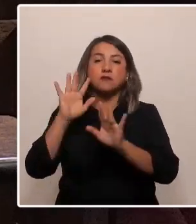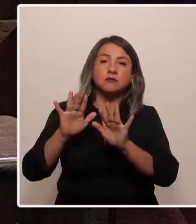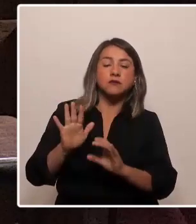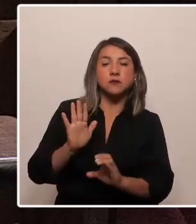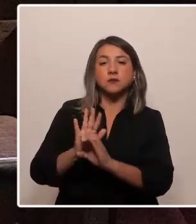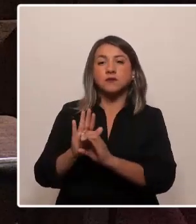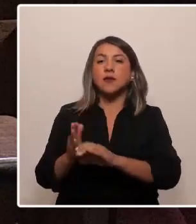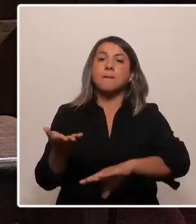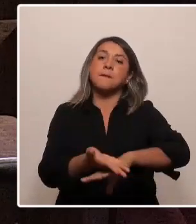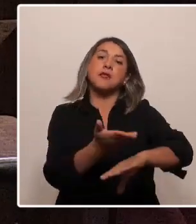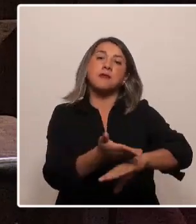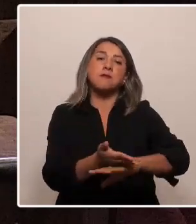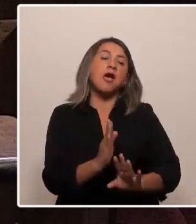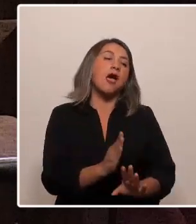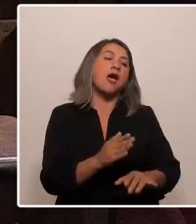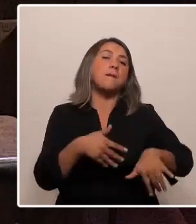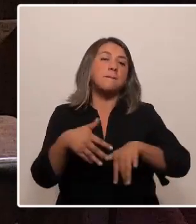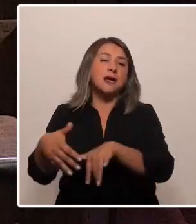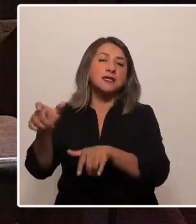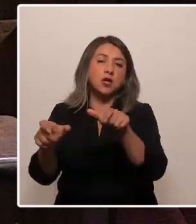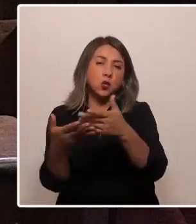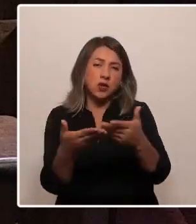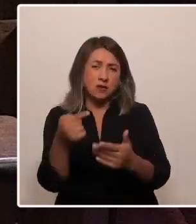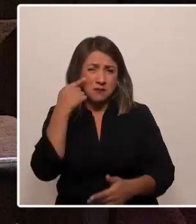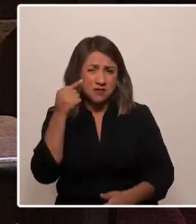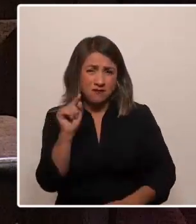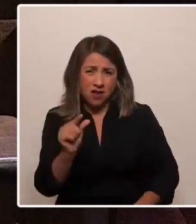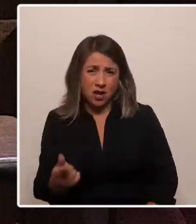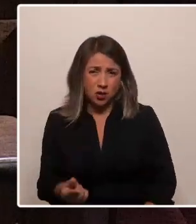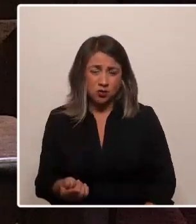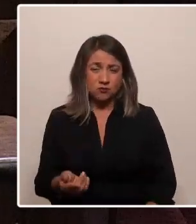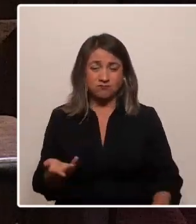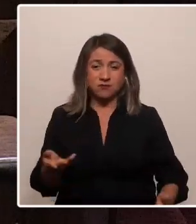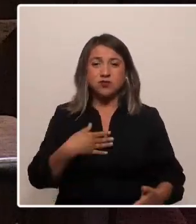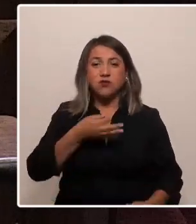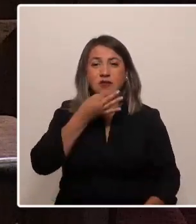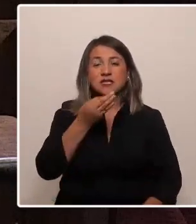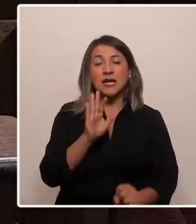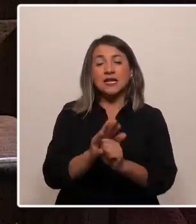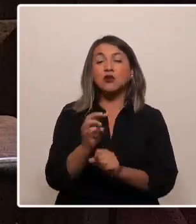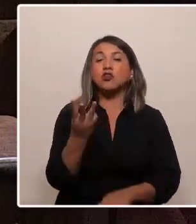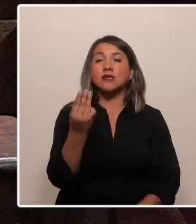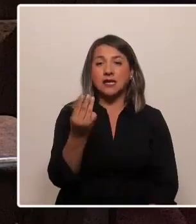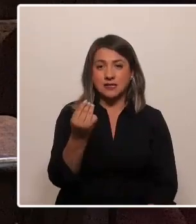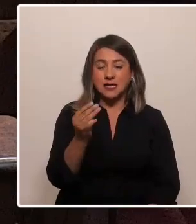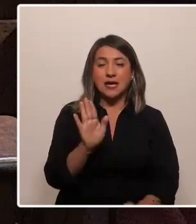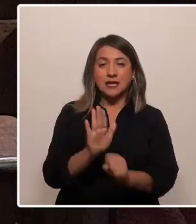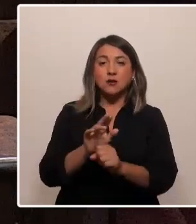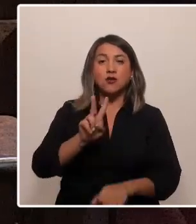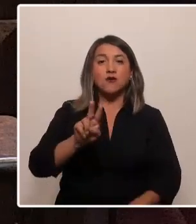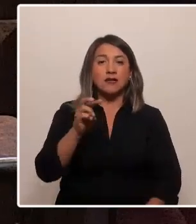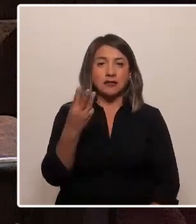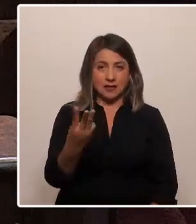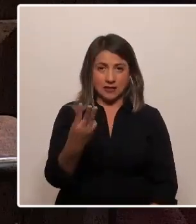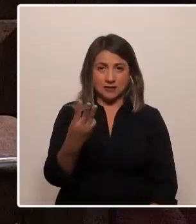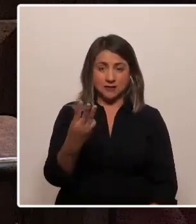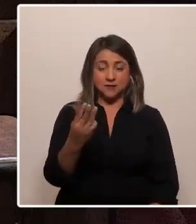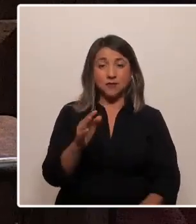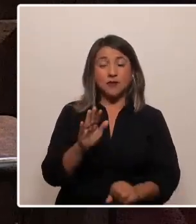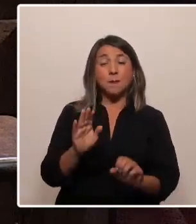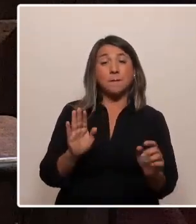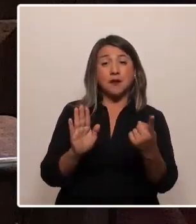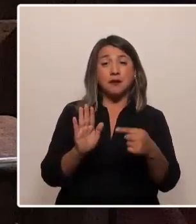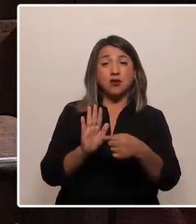petitorio para una marcha de estudiantes. En lo concreto, me referiré al artículo 13 y el 23. El primero habla